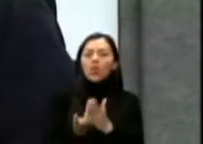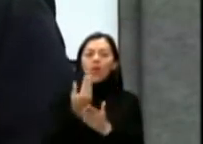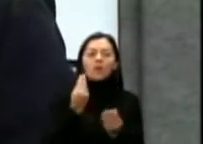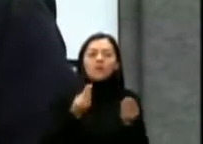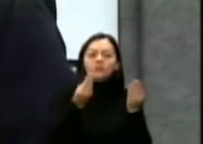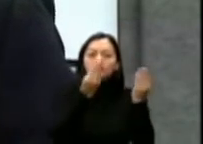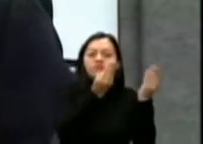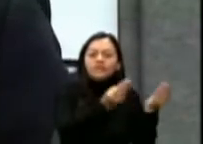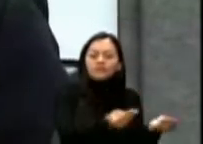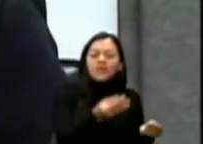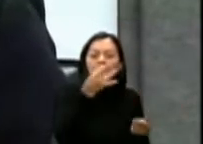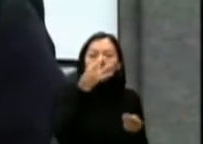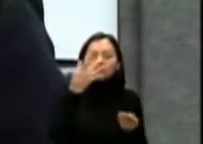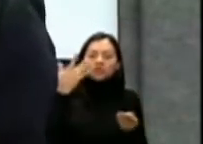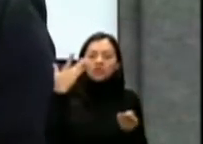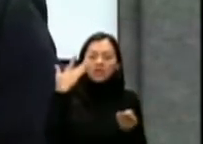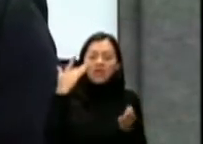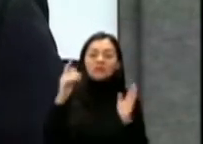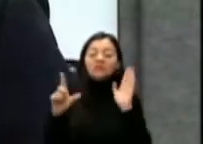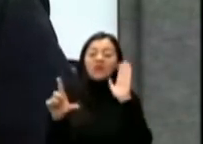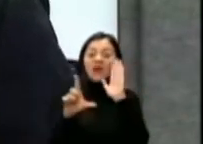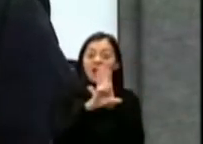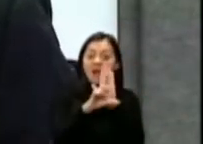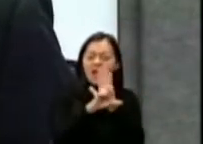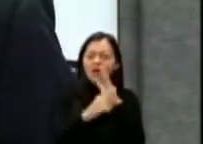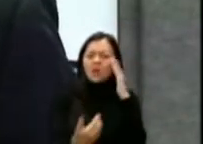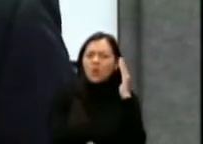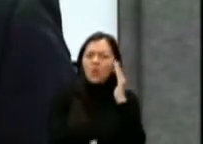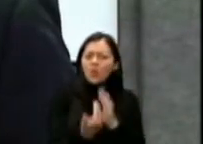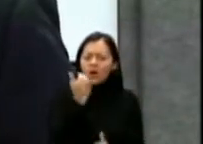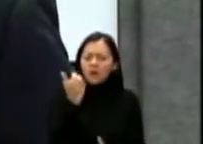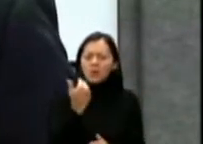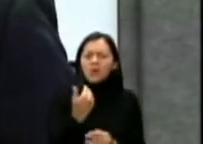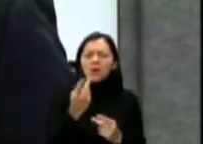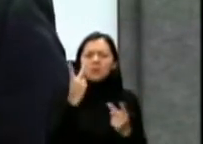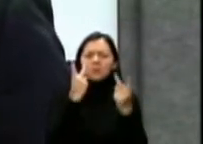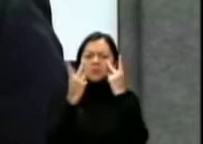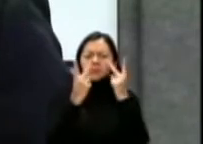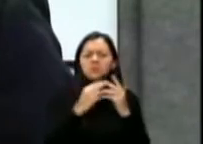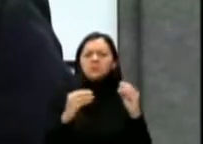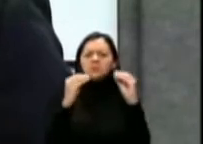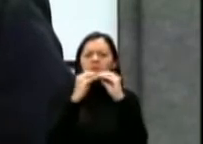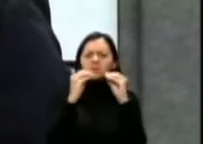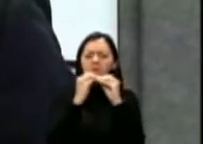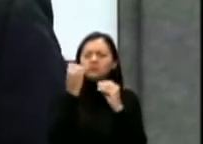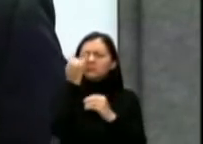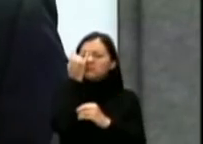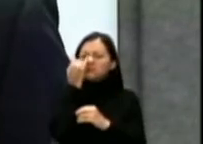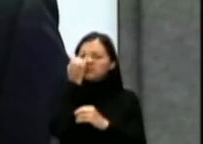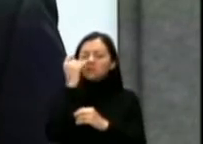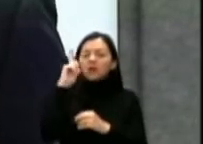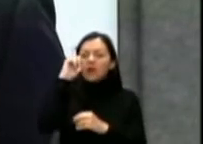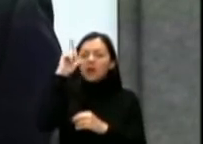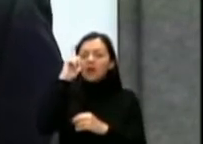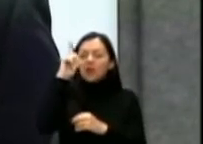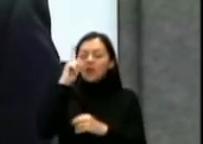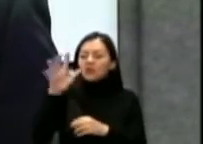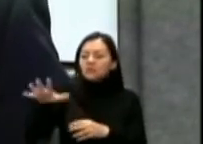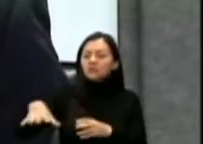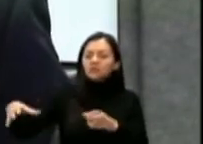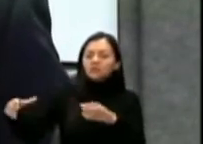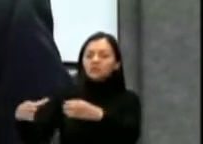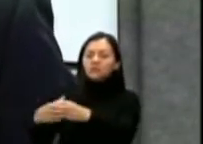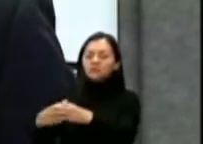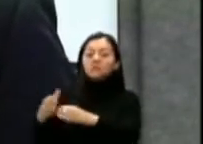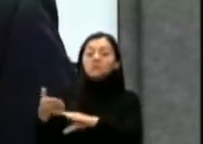políticas claramente establecidas no solamente para nuestros pueblos originarios sino también para esos pueblos en